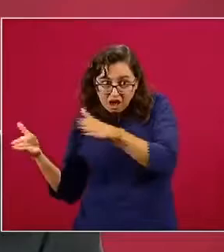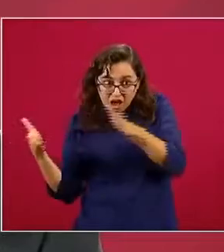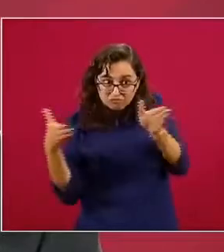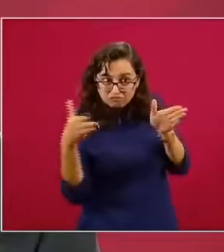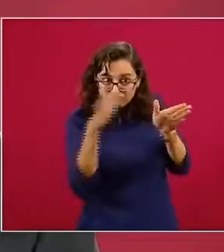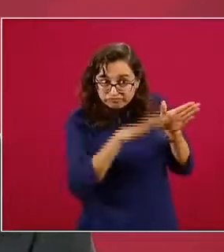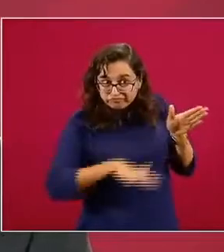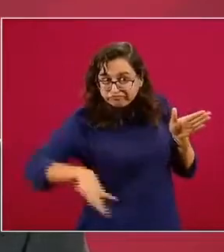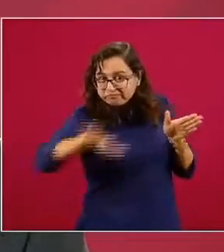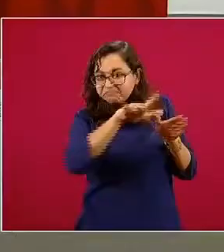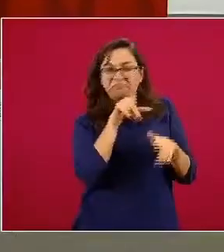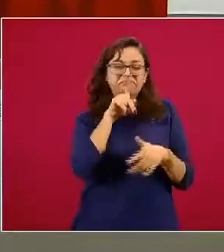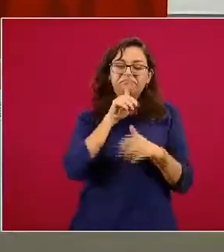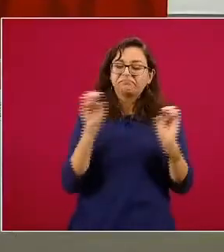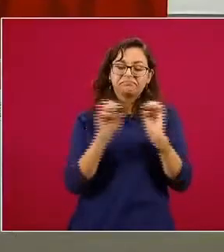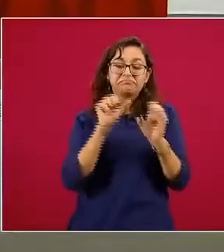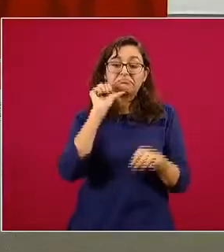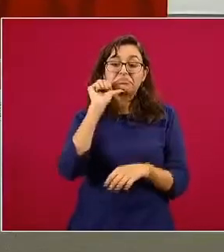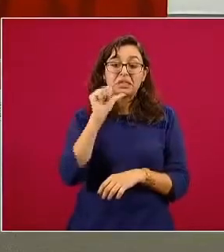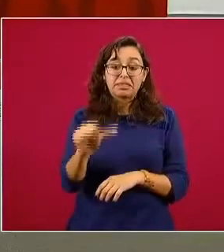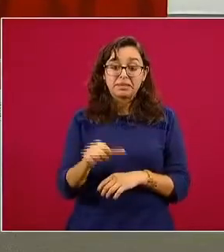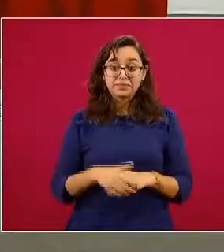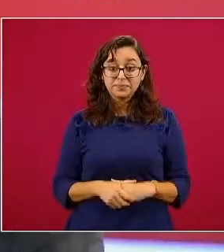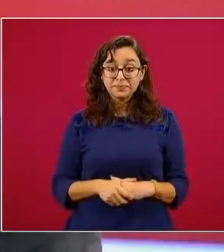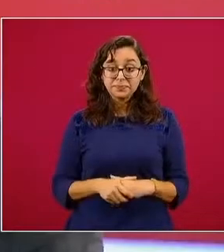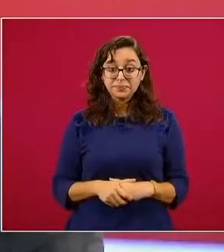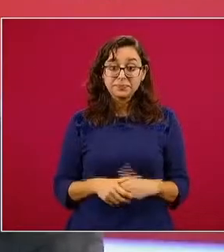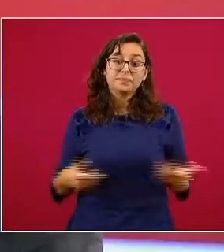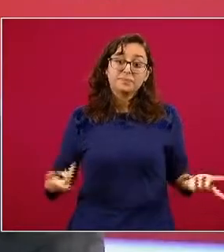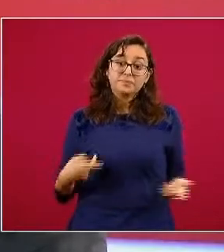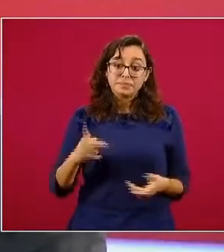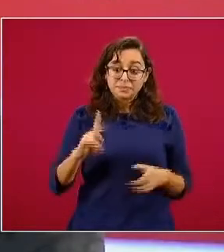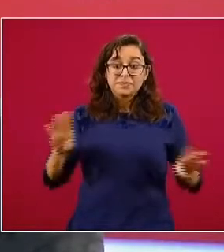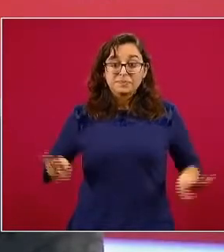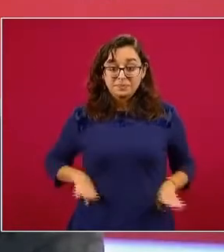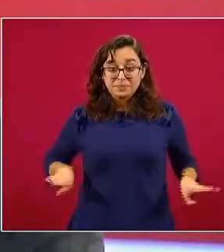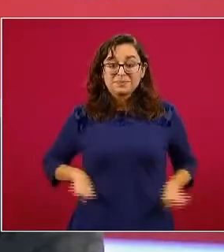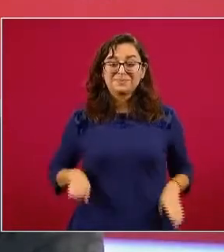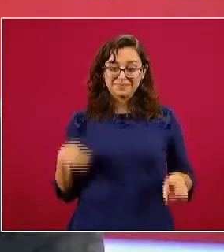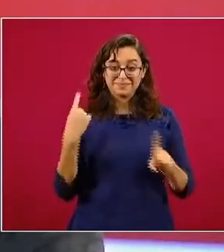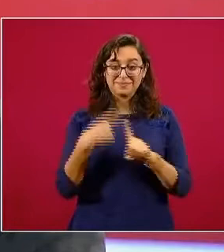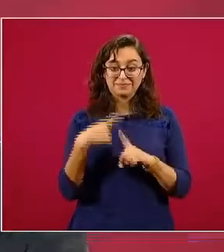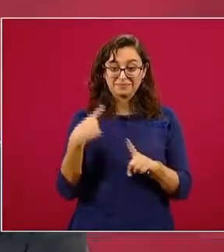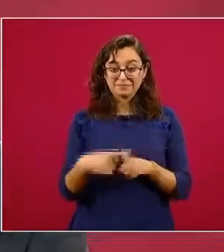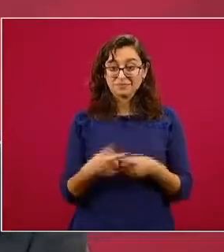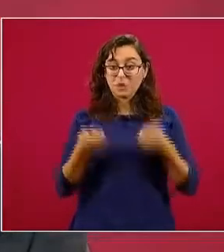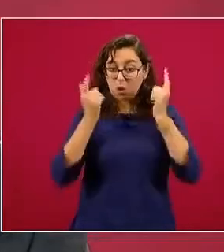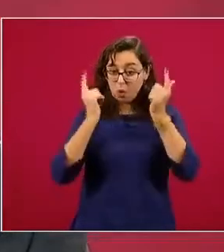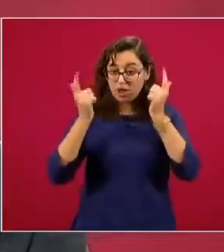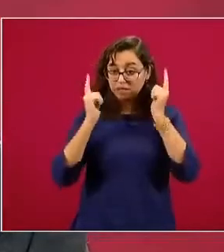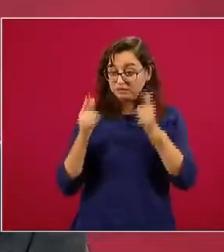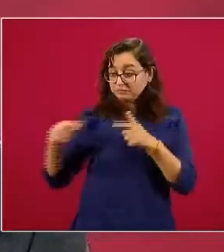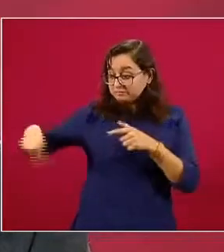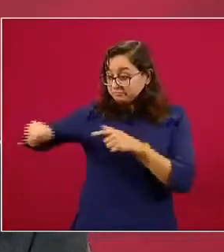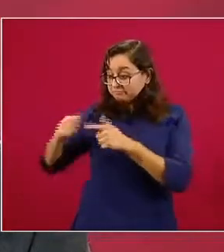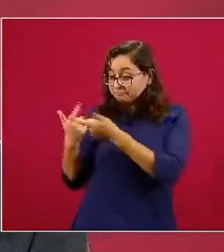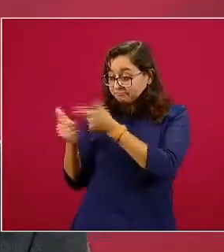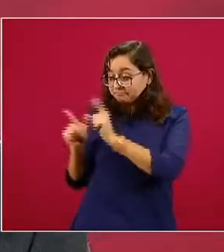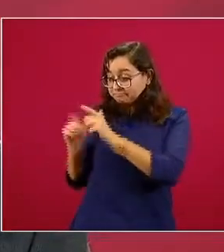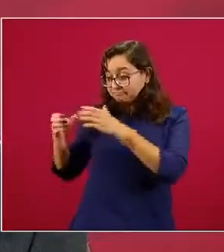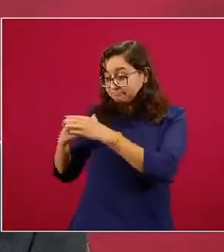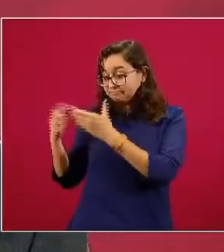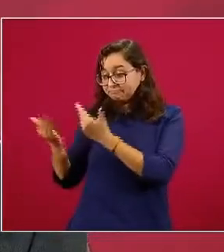Y como conclusión, suelo ser optimista, no pierdo el optimismo de que en algún momento estos